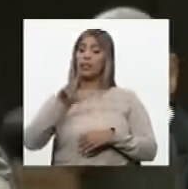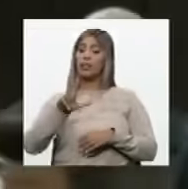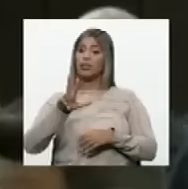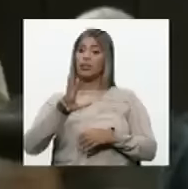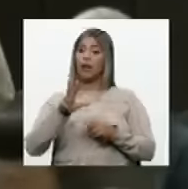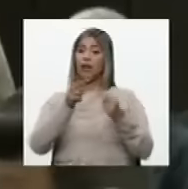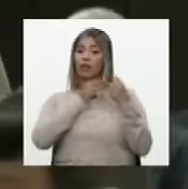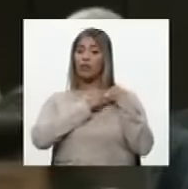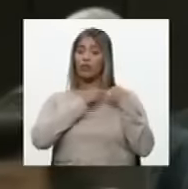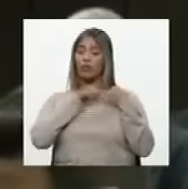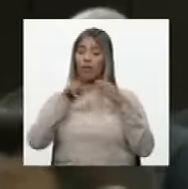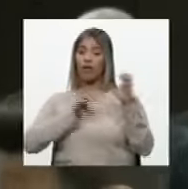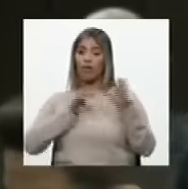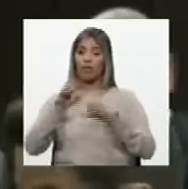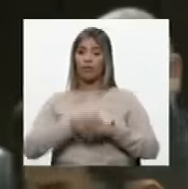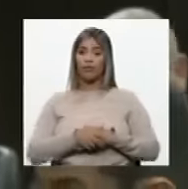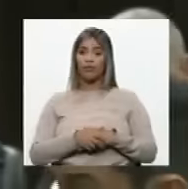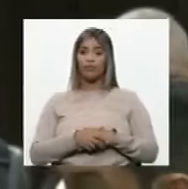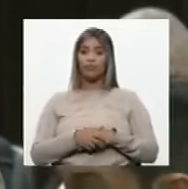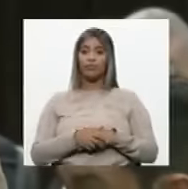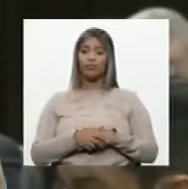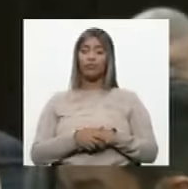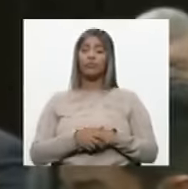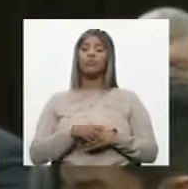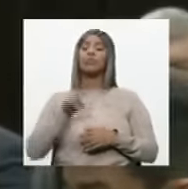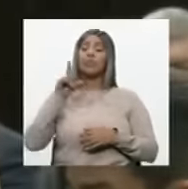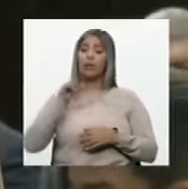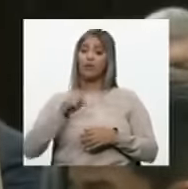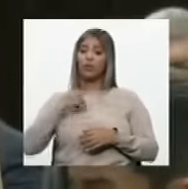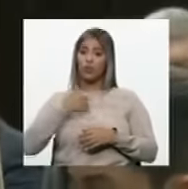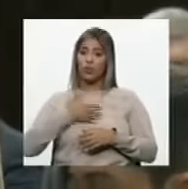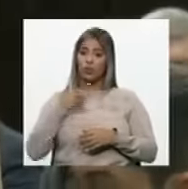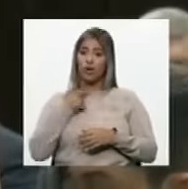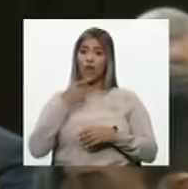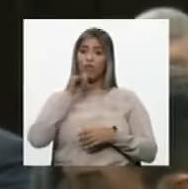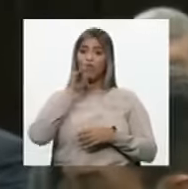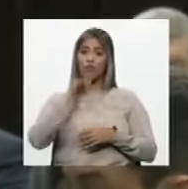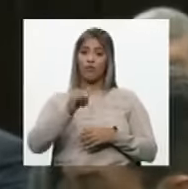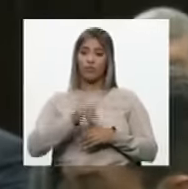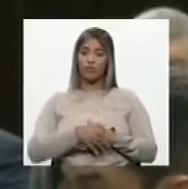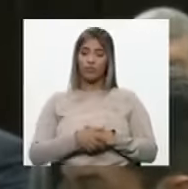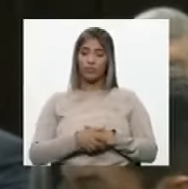nos encontramos evaluando. Igualmente quiero informar que